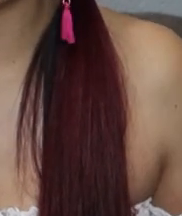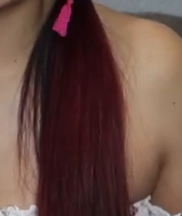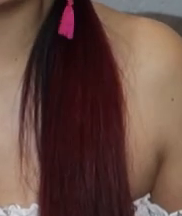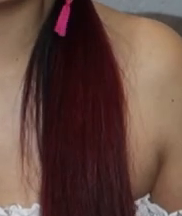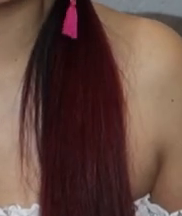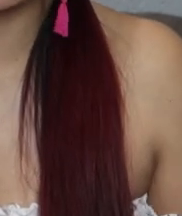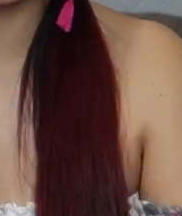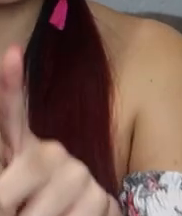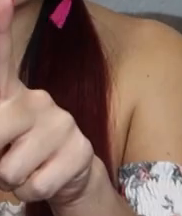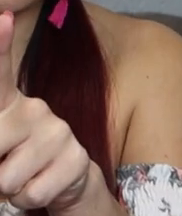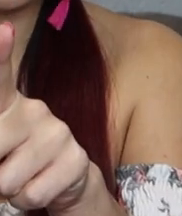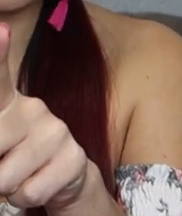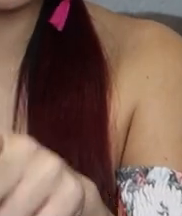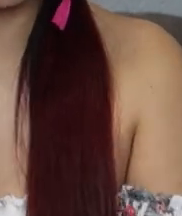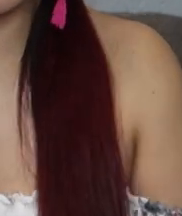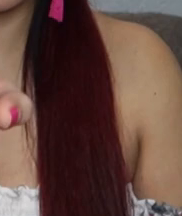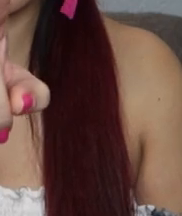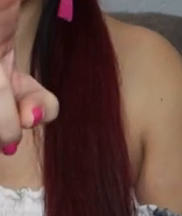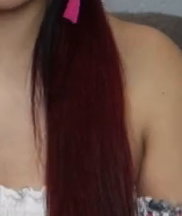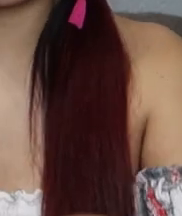hagámosle a lo que vinimos, vamos.